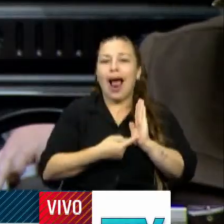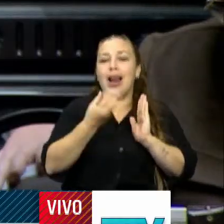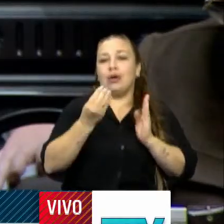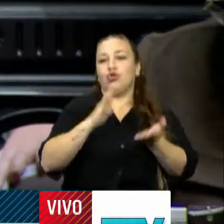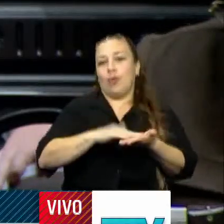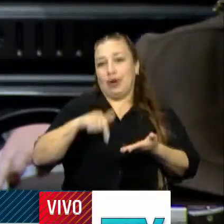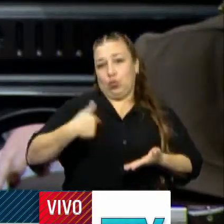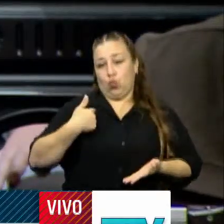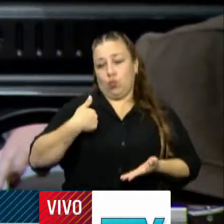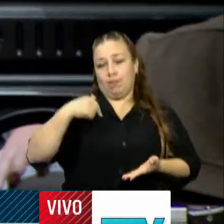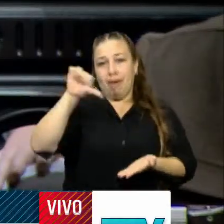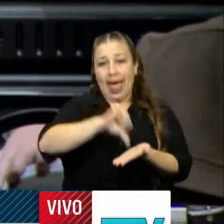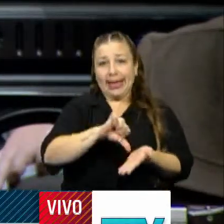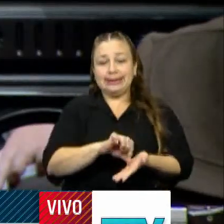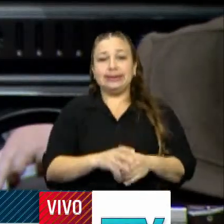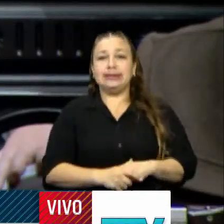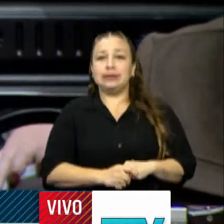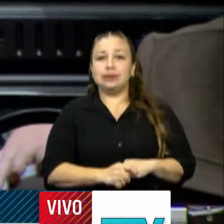país, pero que